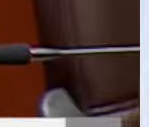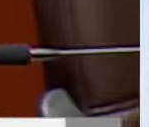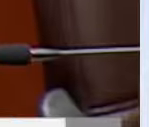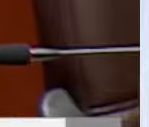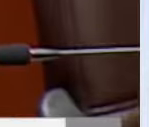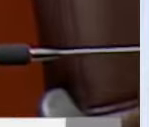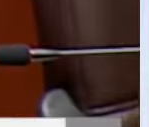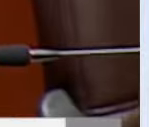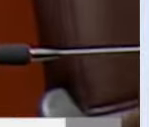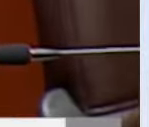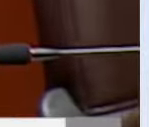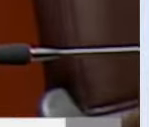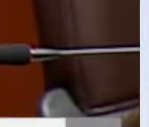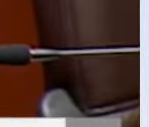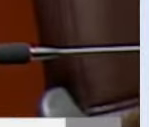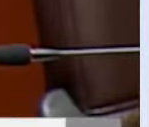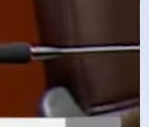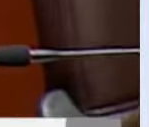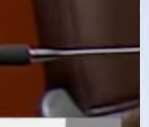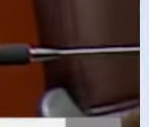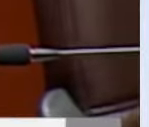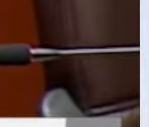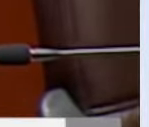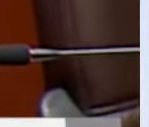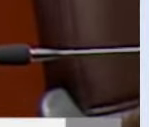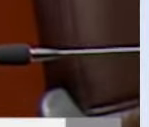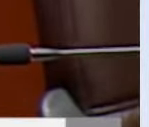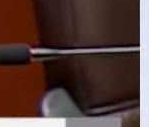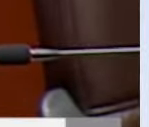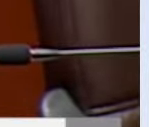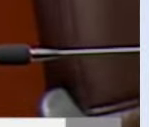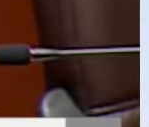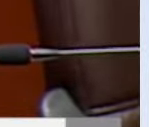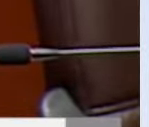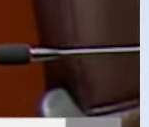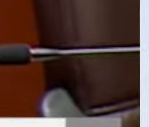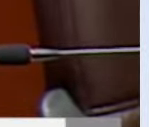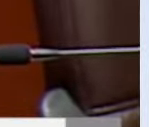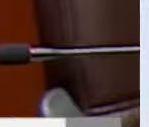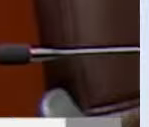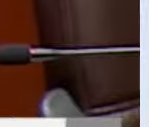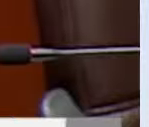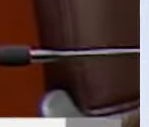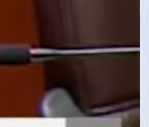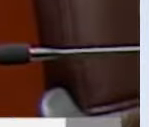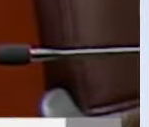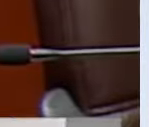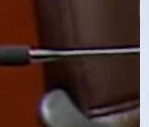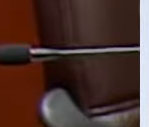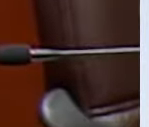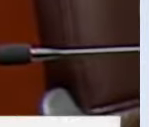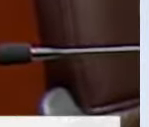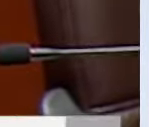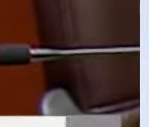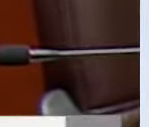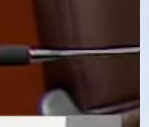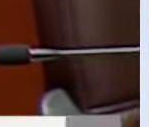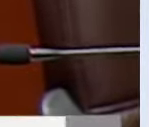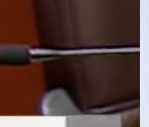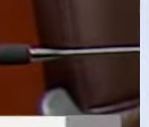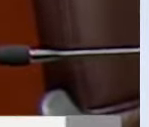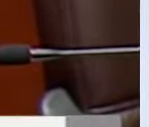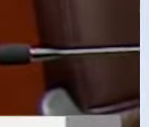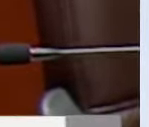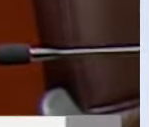La educación, primero en la educación para nuestro país. La salud, totalmente no cuenta con un hospital